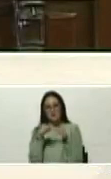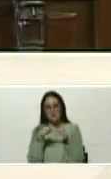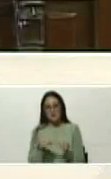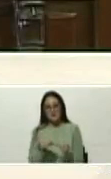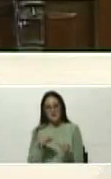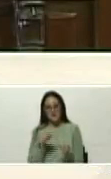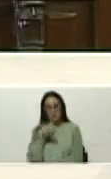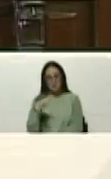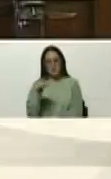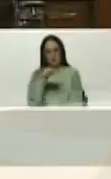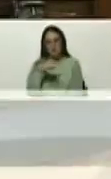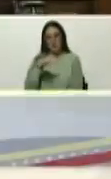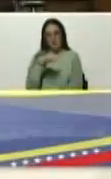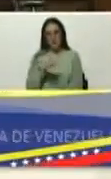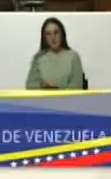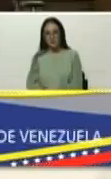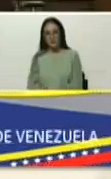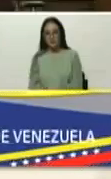Poder Popular,